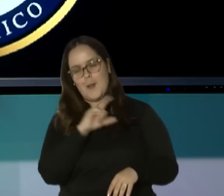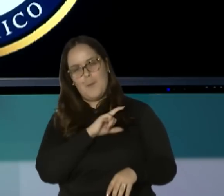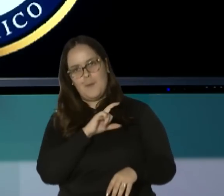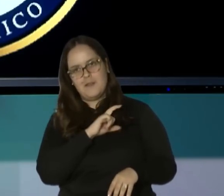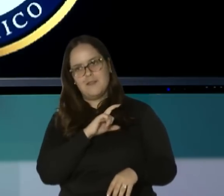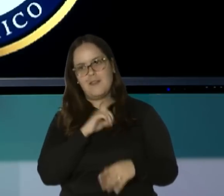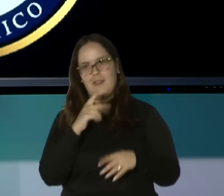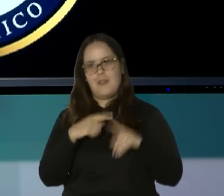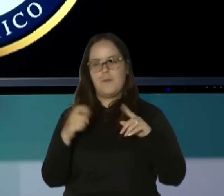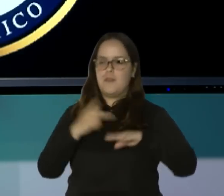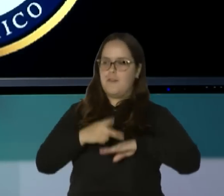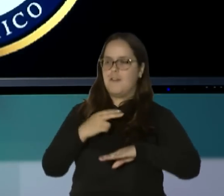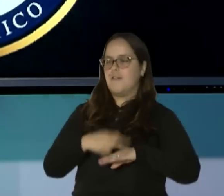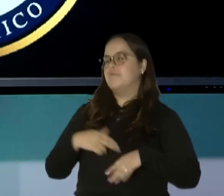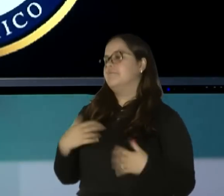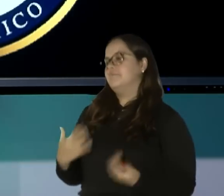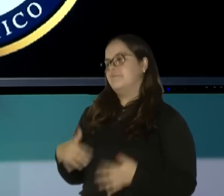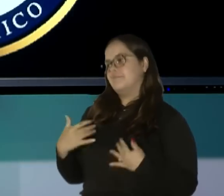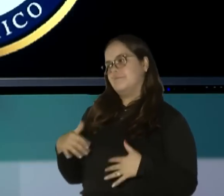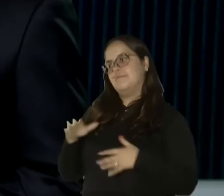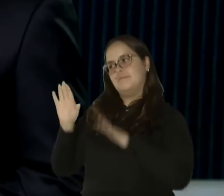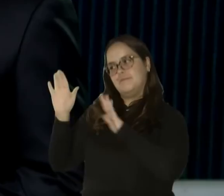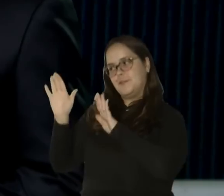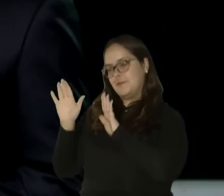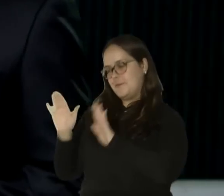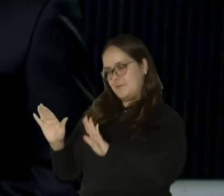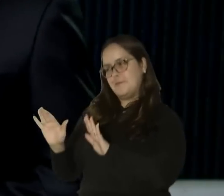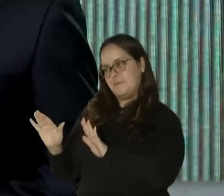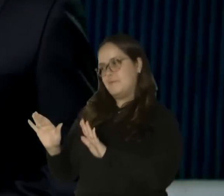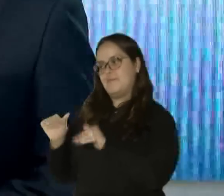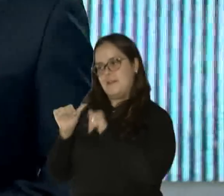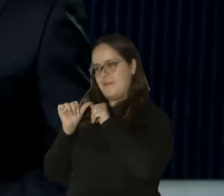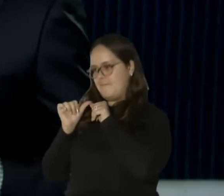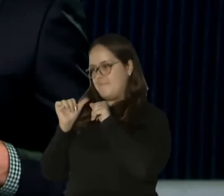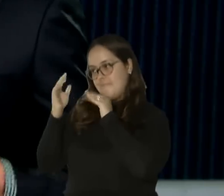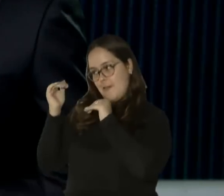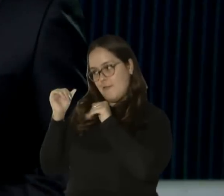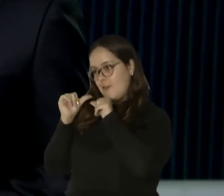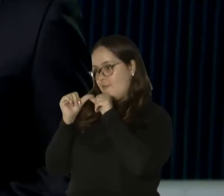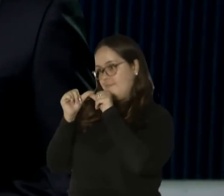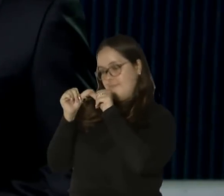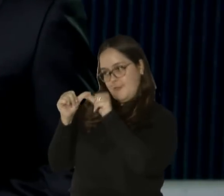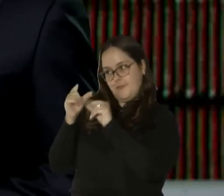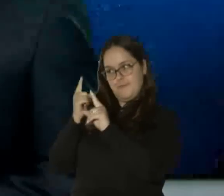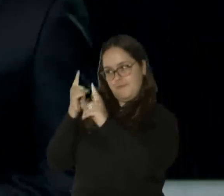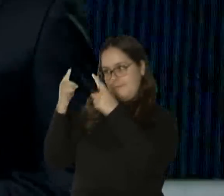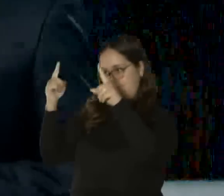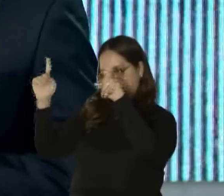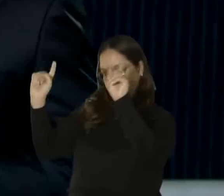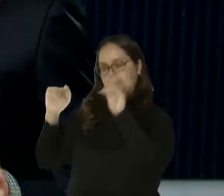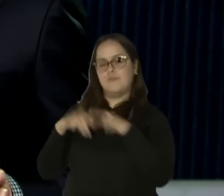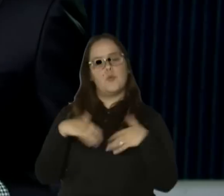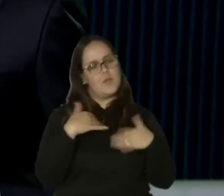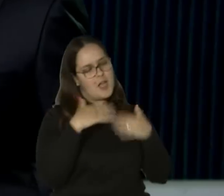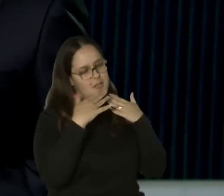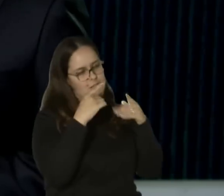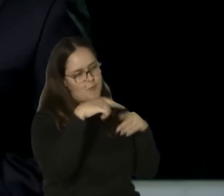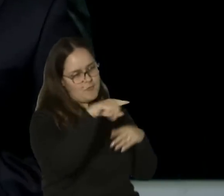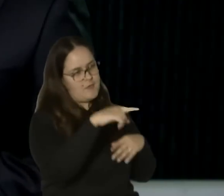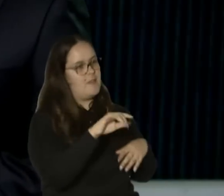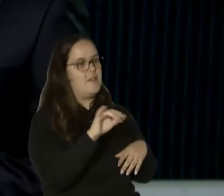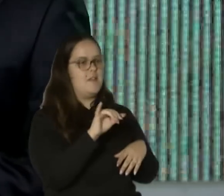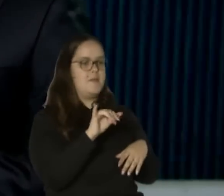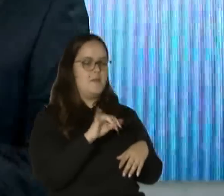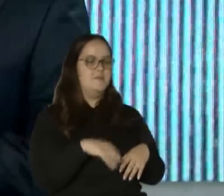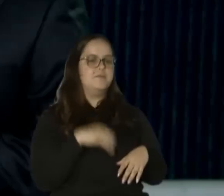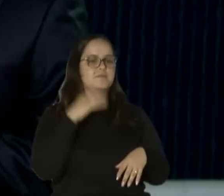Les deseo más del éxito que ha tenido usted como secretario. Gracias a ti, a la oportunidad y seguridad en equipo. De eso es lo que se